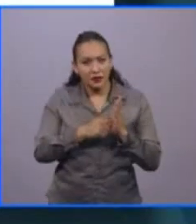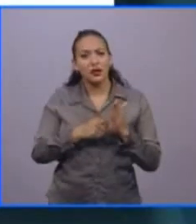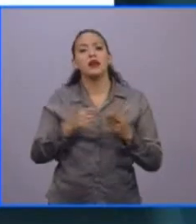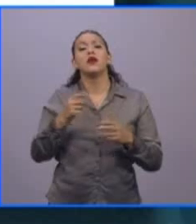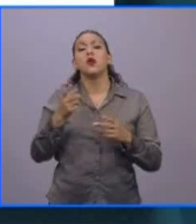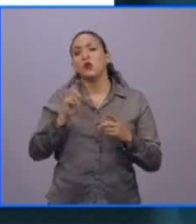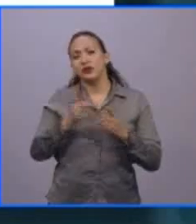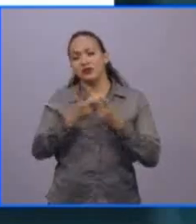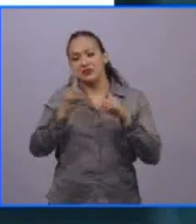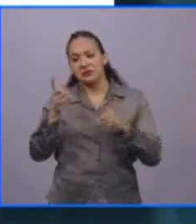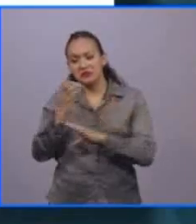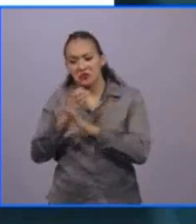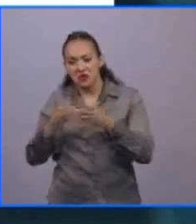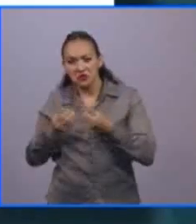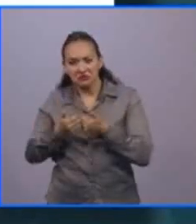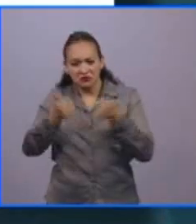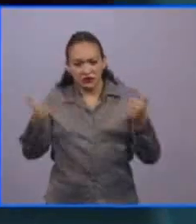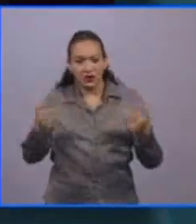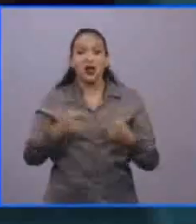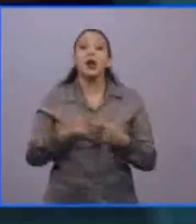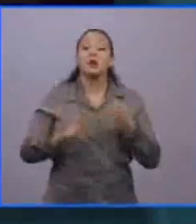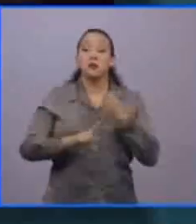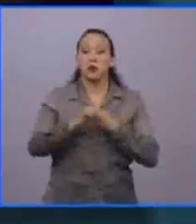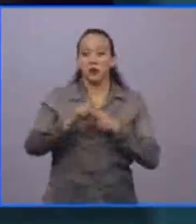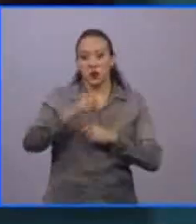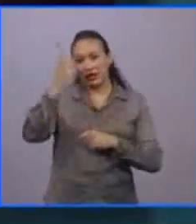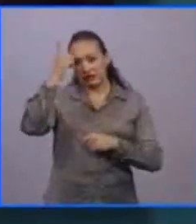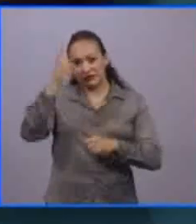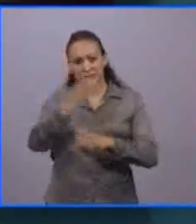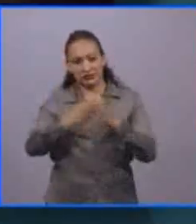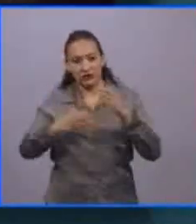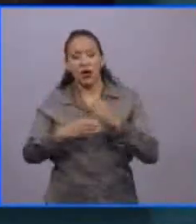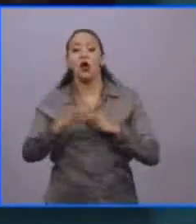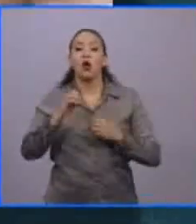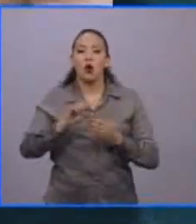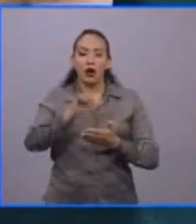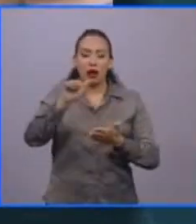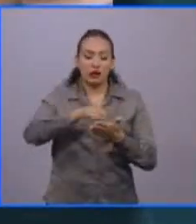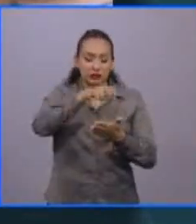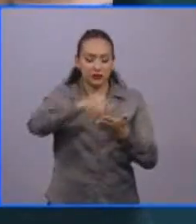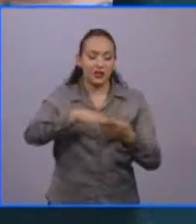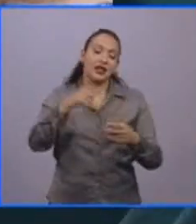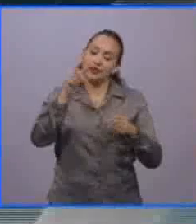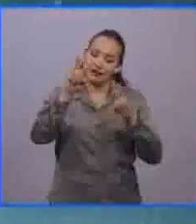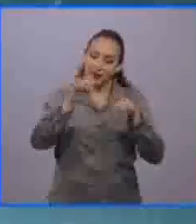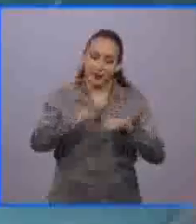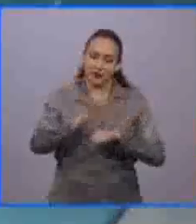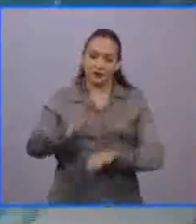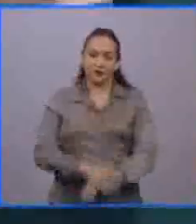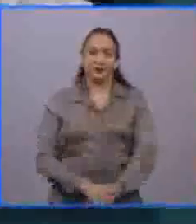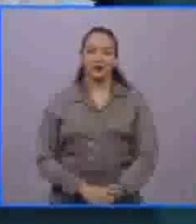casos de divorcio, conflictos patrimoniales, aclaración o rectificación de acta, entre otros.